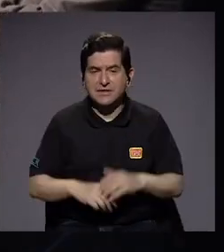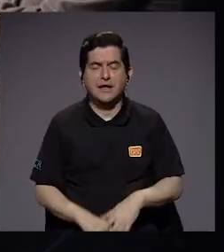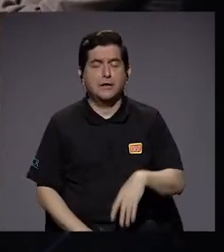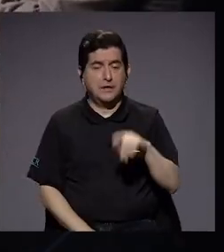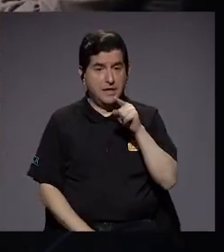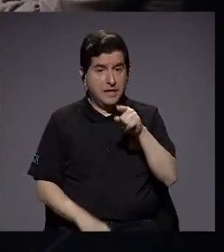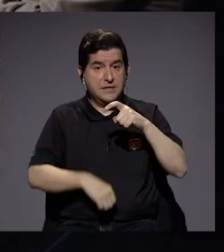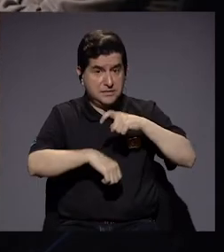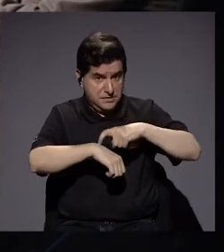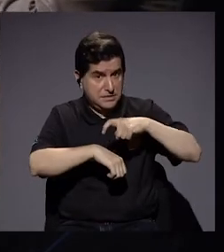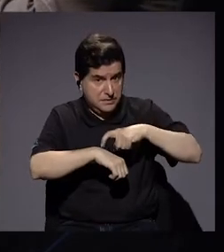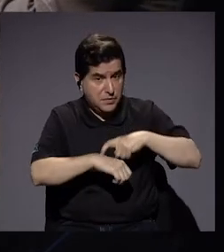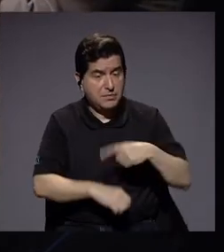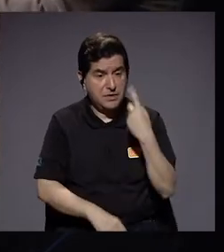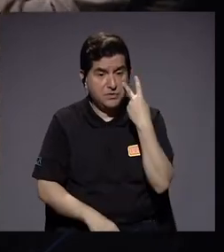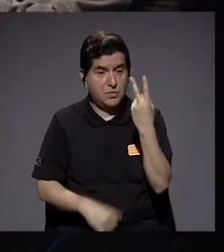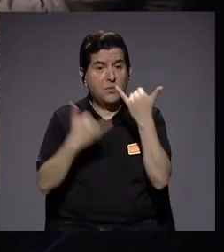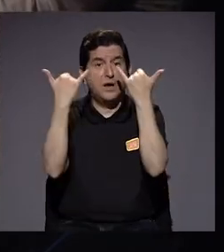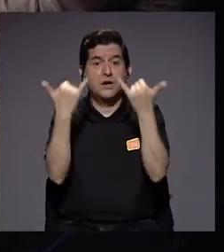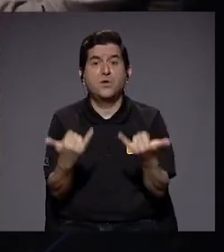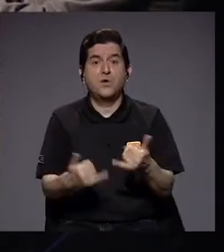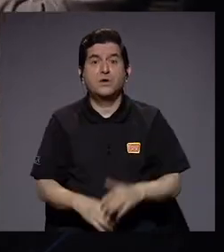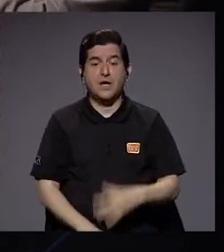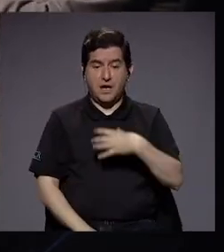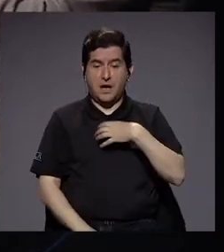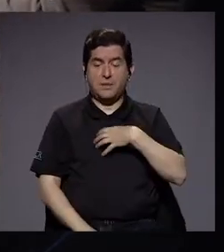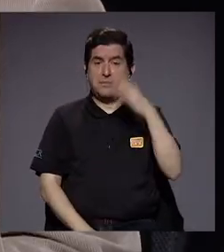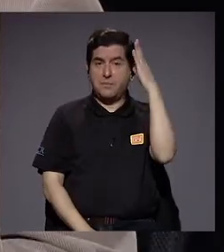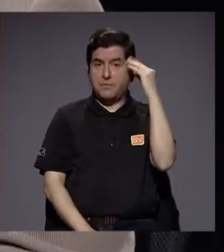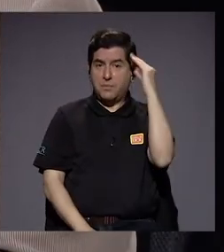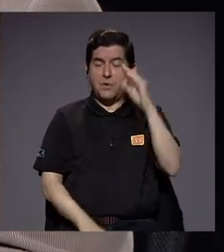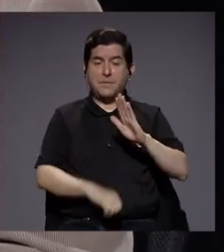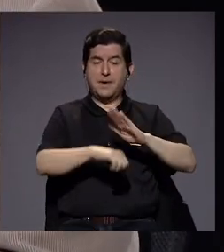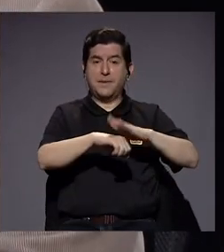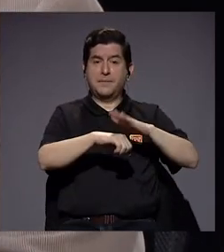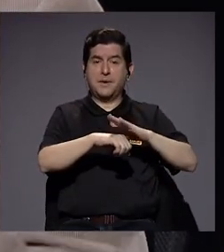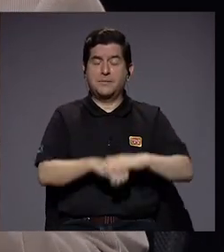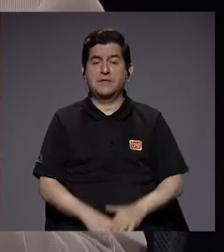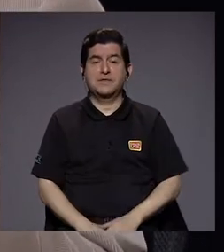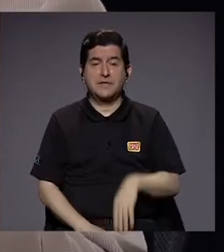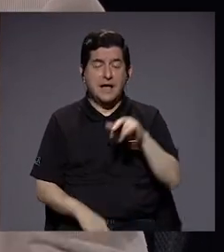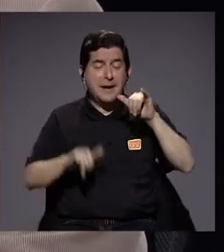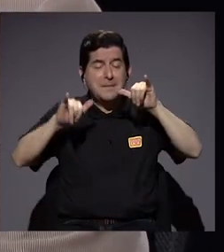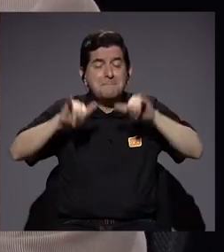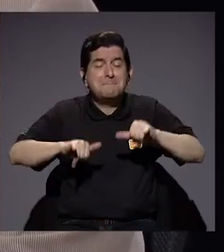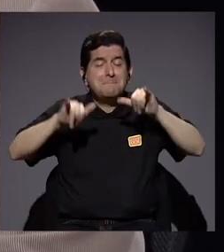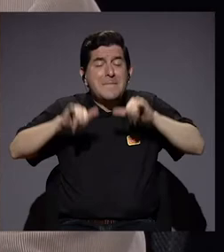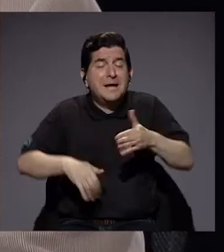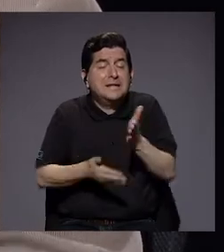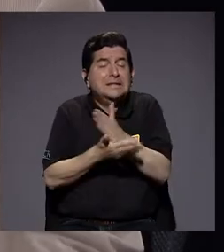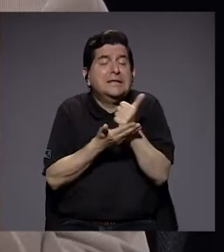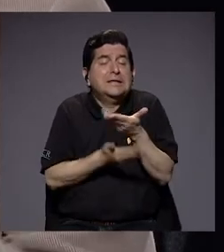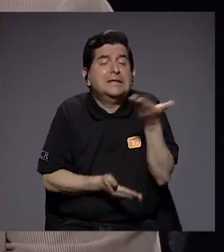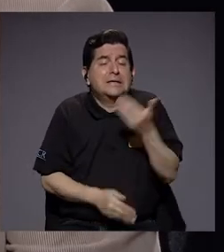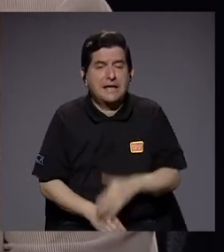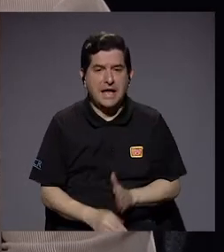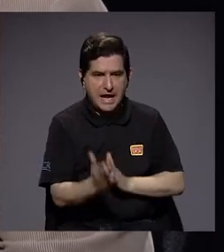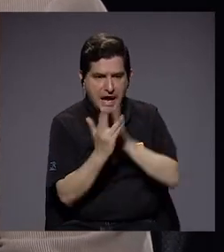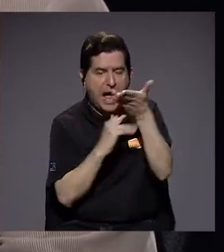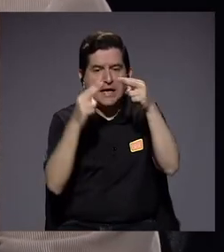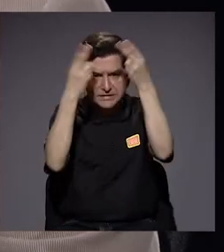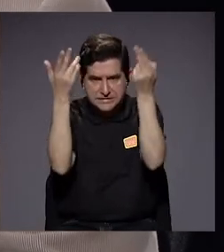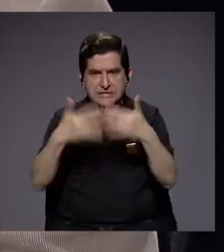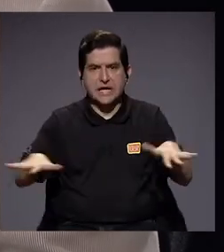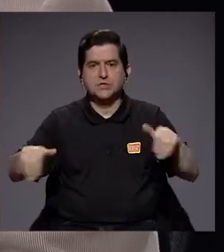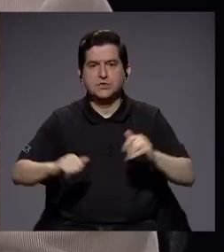estos momentos, repito, y lo hemos visto y lo hemos vivido en carne propia, lo que nos ha permitido medio sostenernos es el acceso